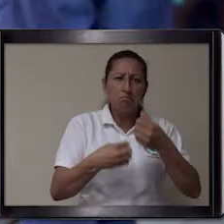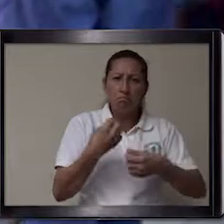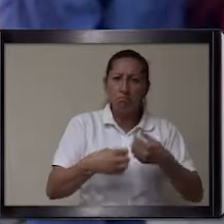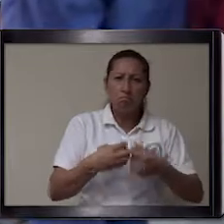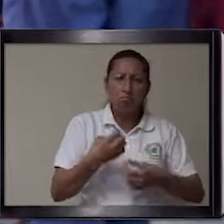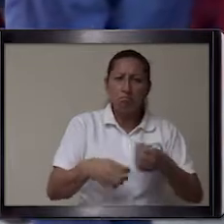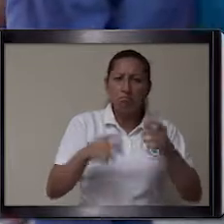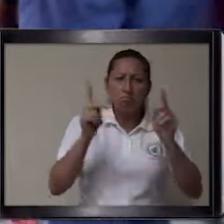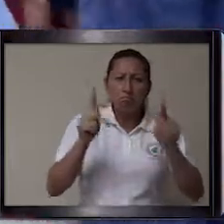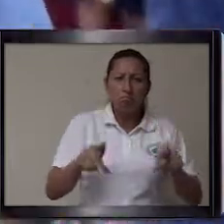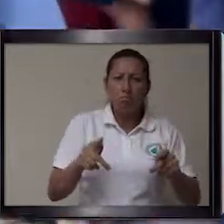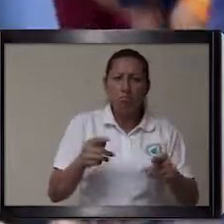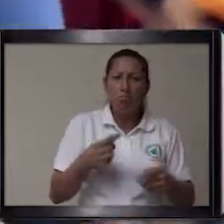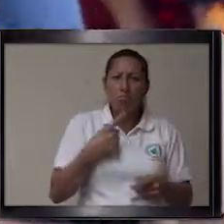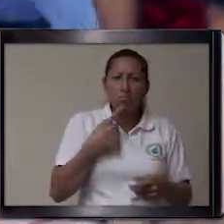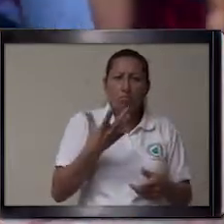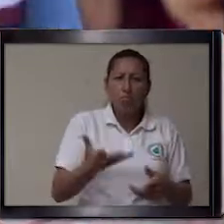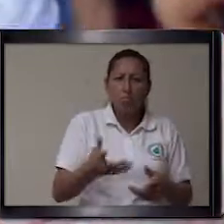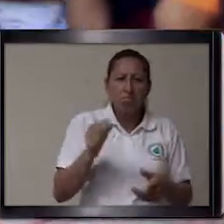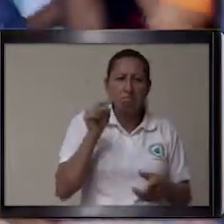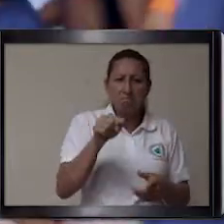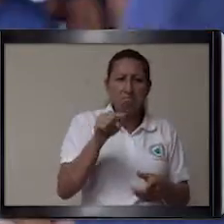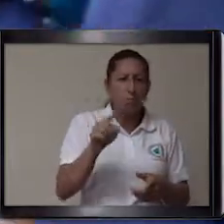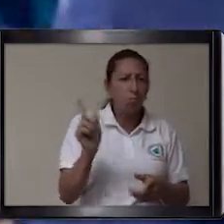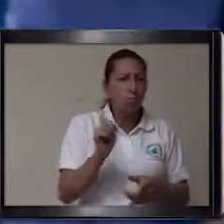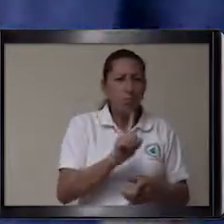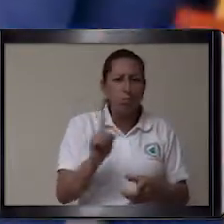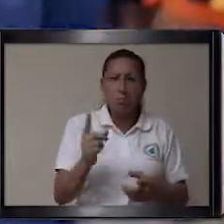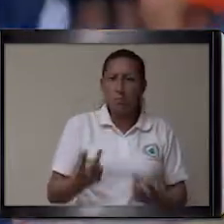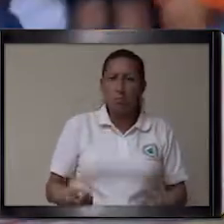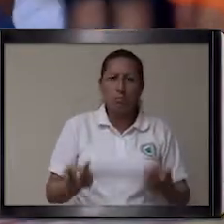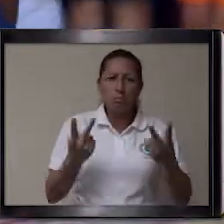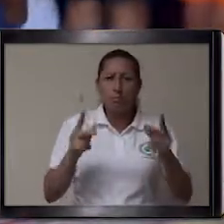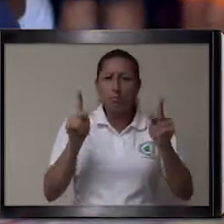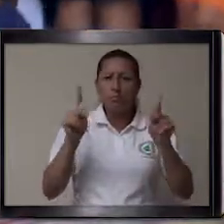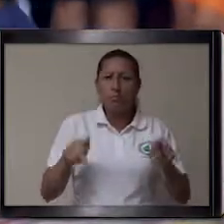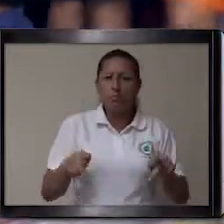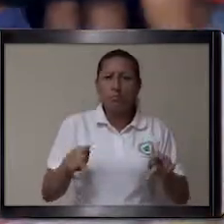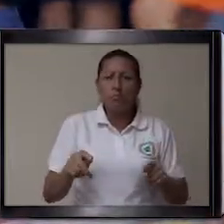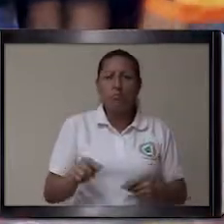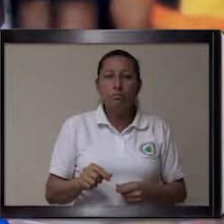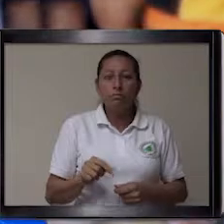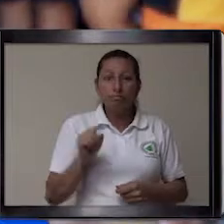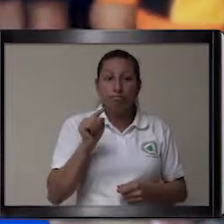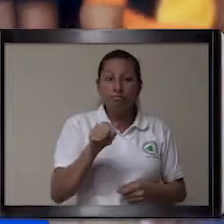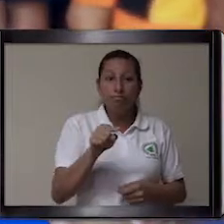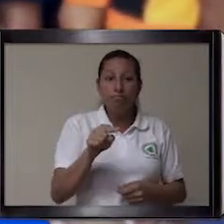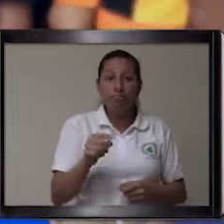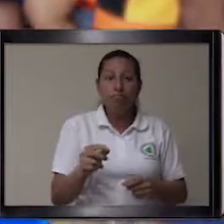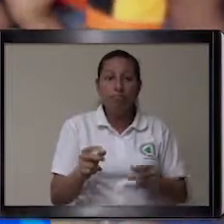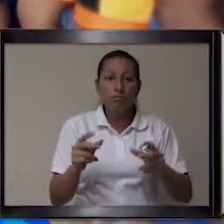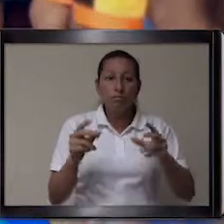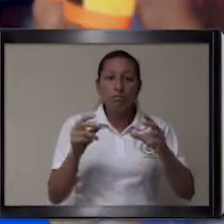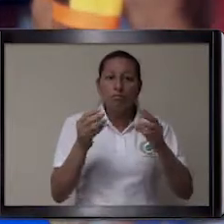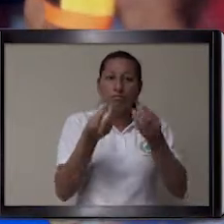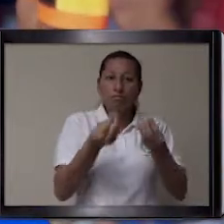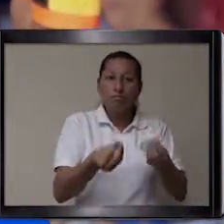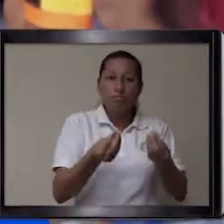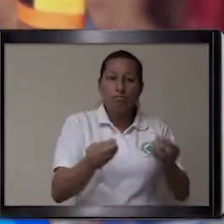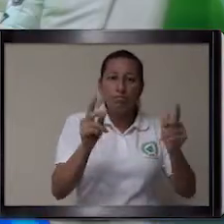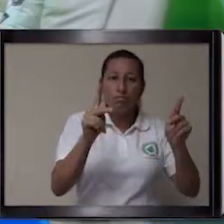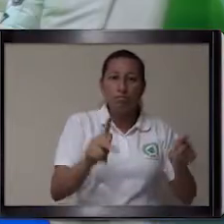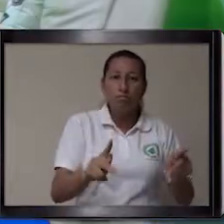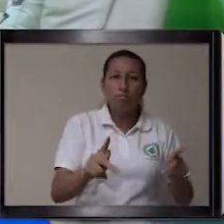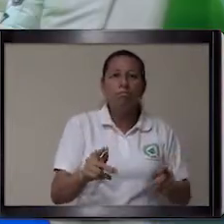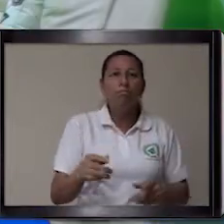despobladas. Y sí nos damos cuenta, ¿verdad?, cuando ya está afectando zonas pobladas. ¿Ves? Que es el caso que usted